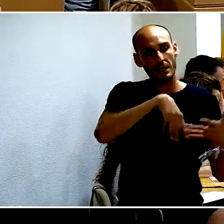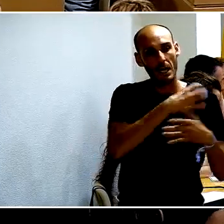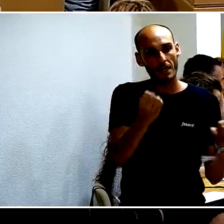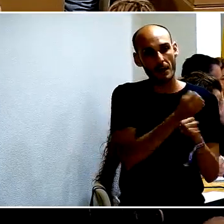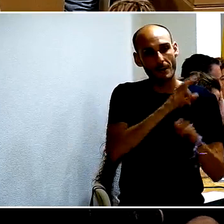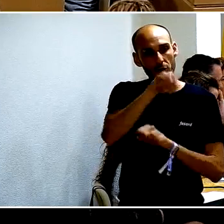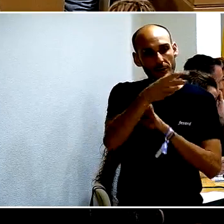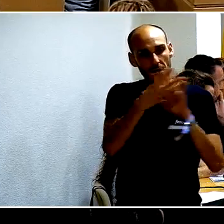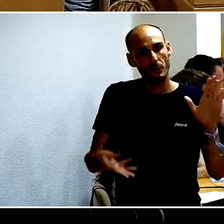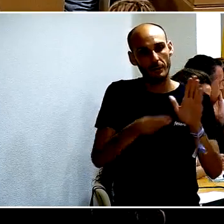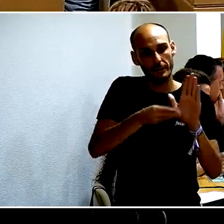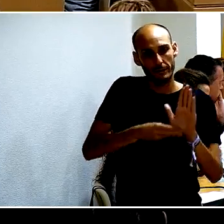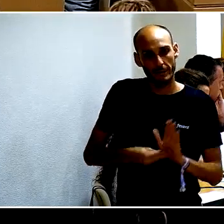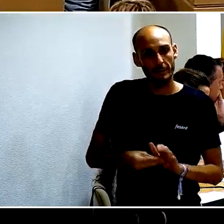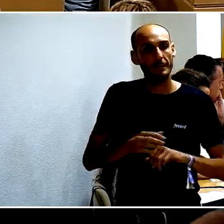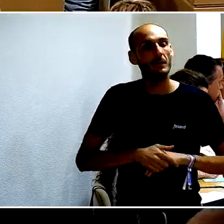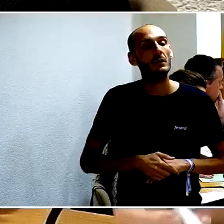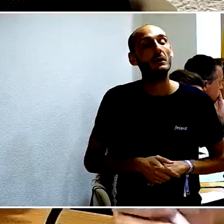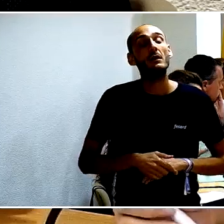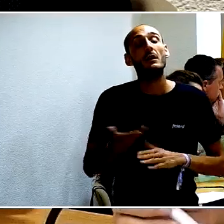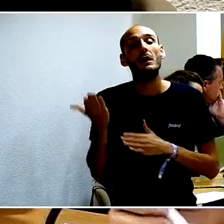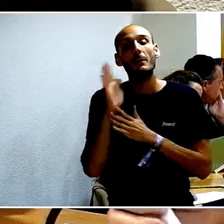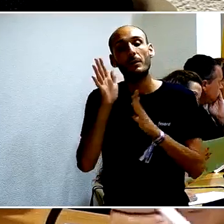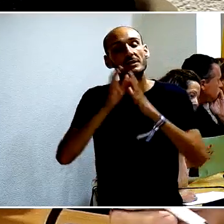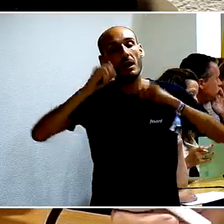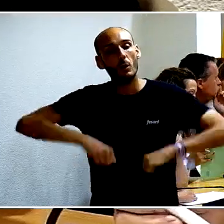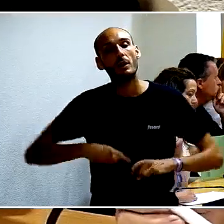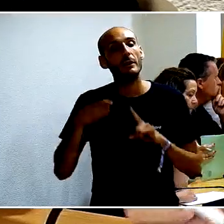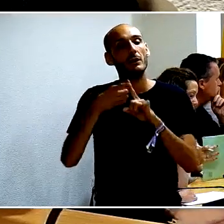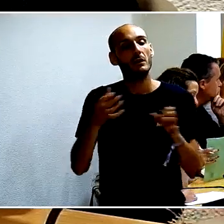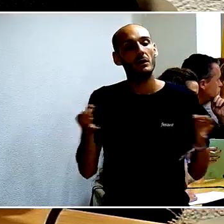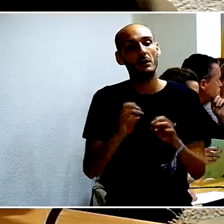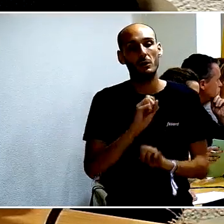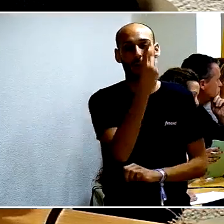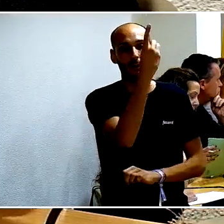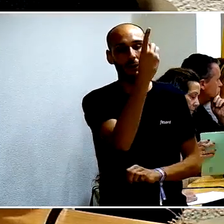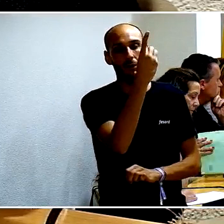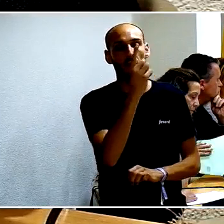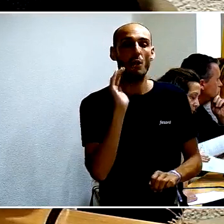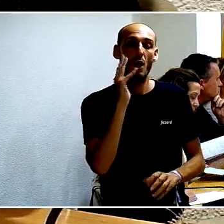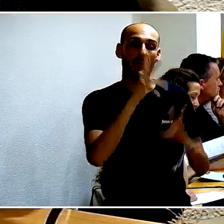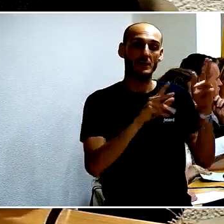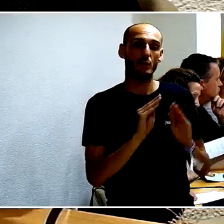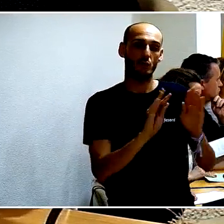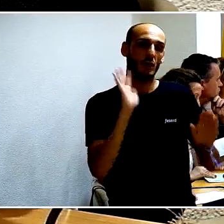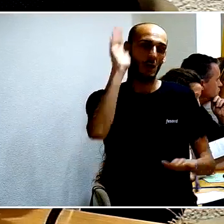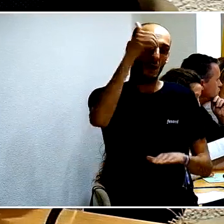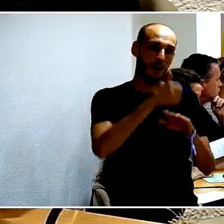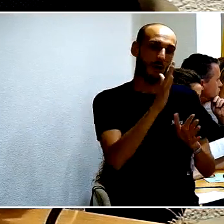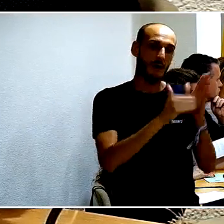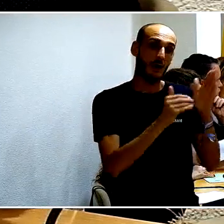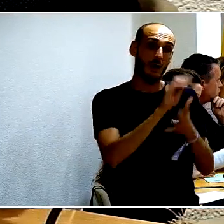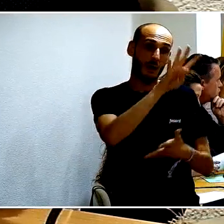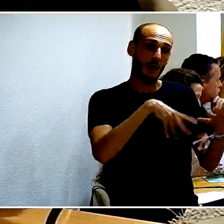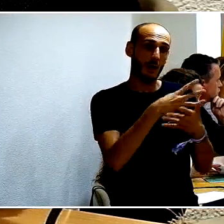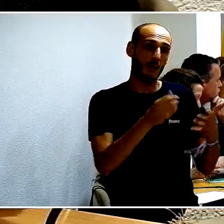2019. La propuesta de acuerdo es, primero, proponer a la Administración de la Generalidad Valenciana que incluya en el calendario laboral